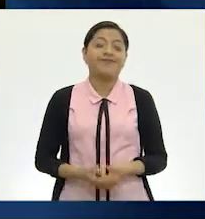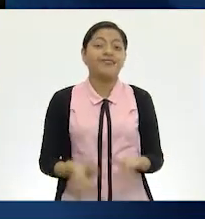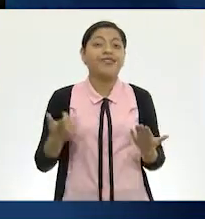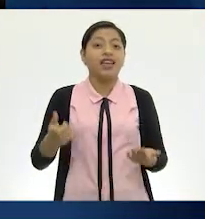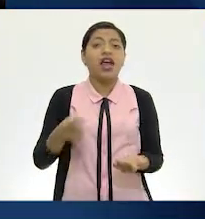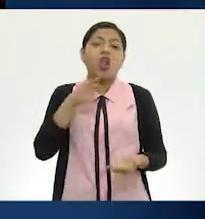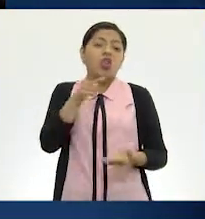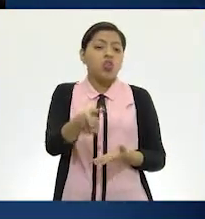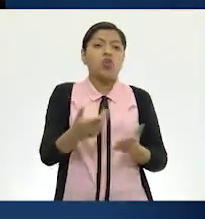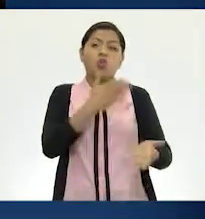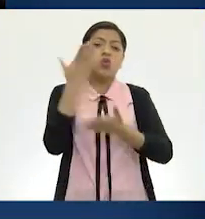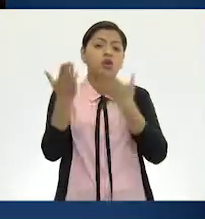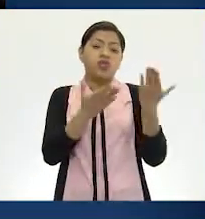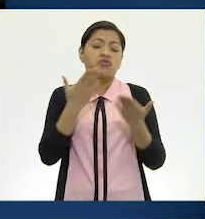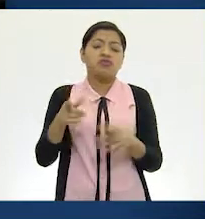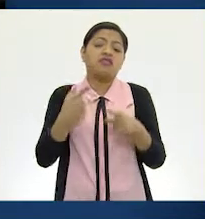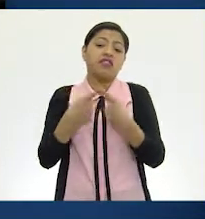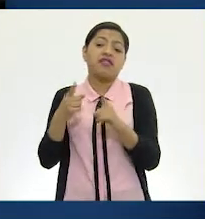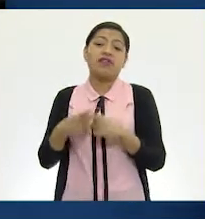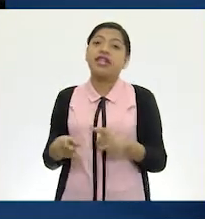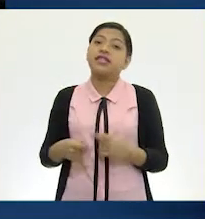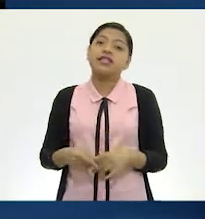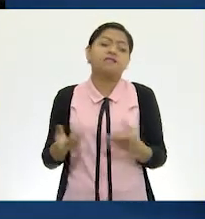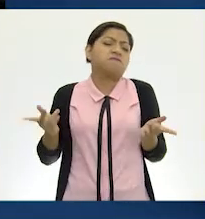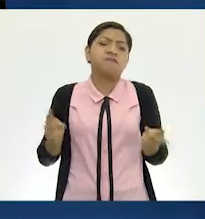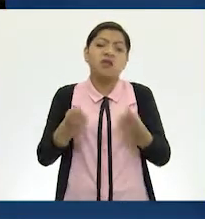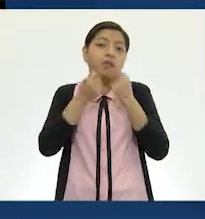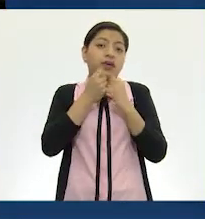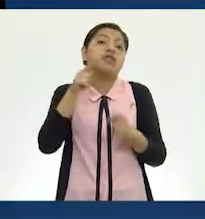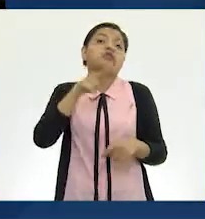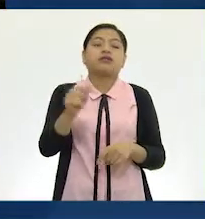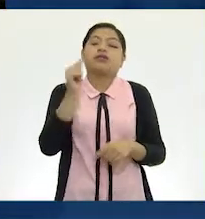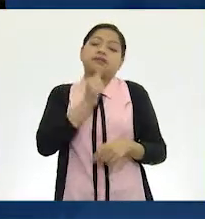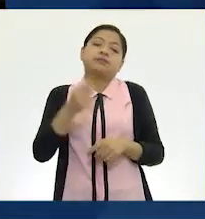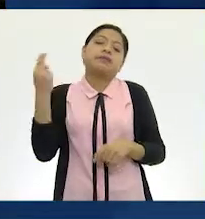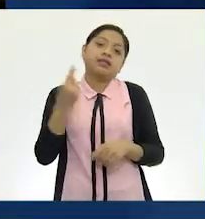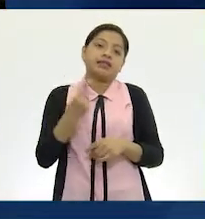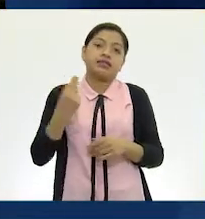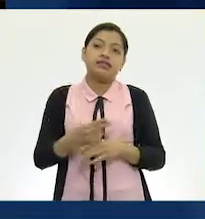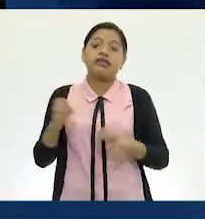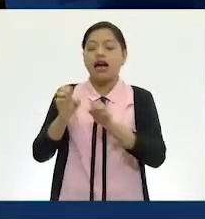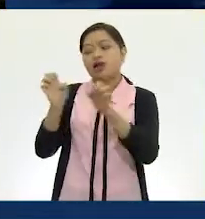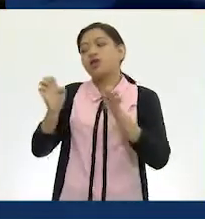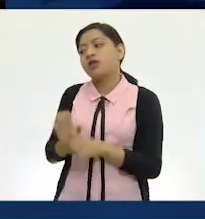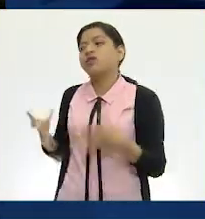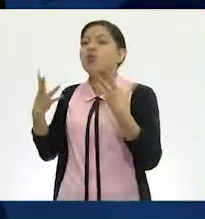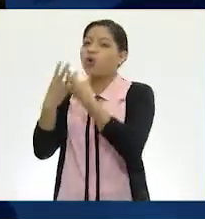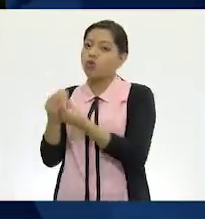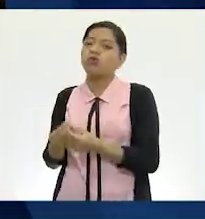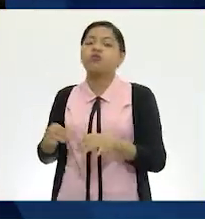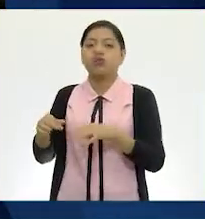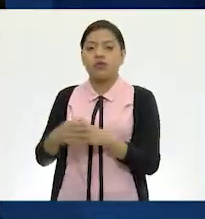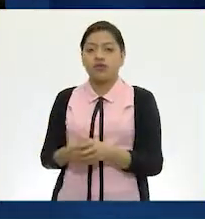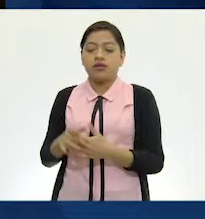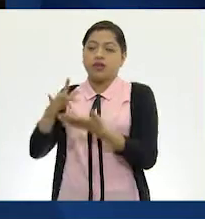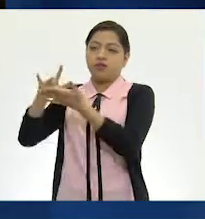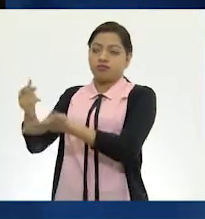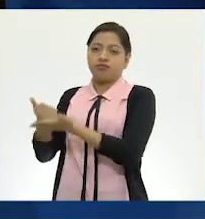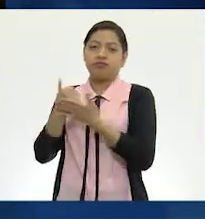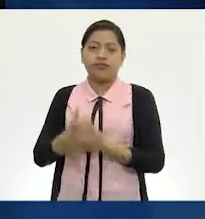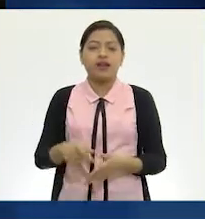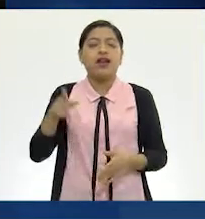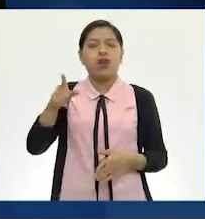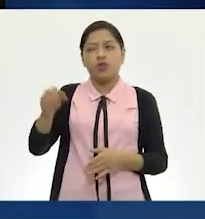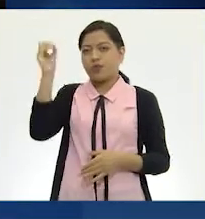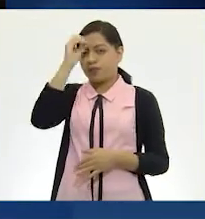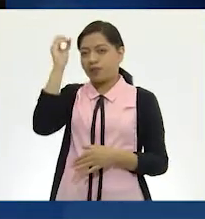lo que estudias, siempre tienes que trabajar en equipo, claro, ¿no? Sí. Claro, sí. Oye, y por último, nos interesa tu opinión. Y a los